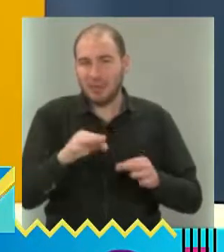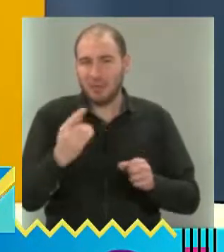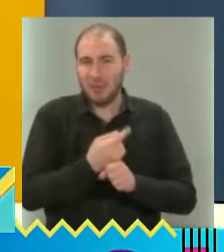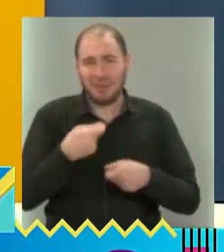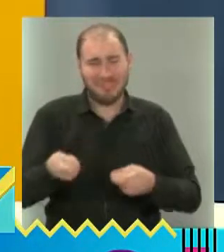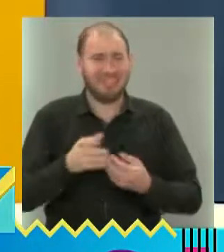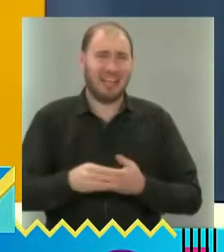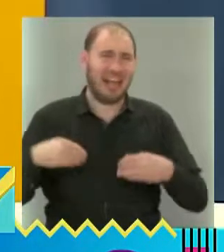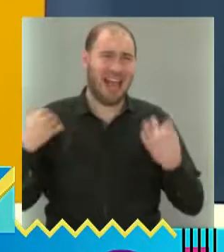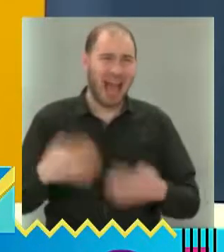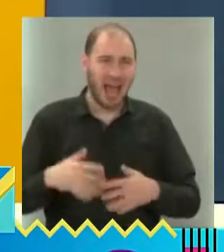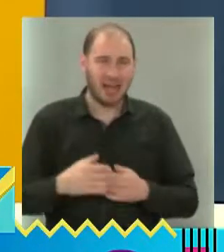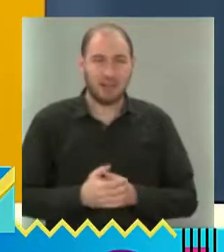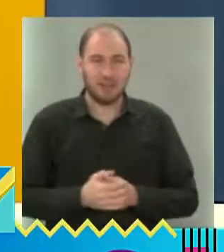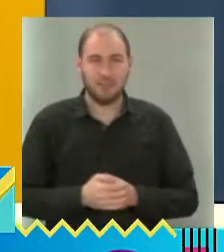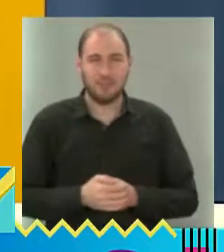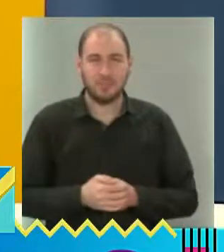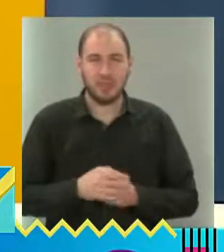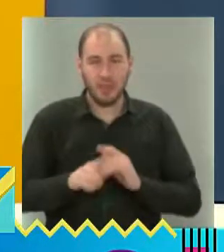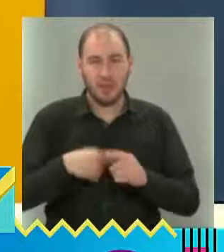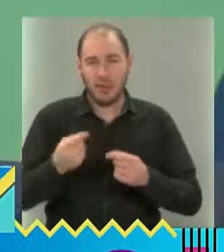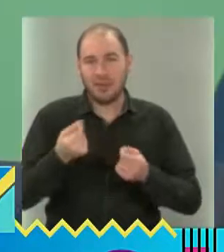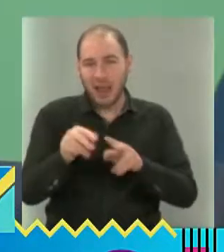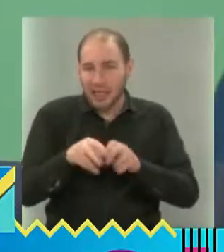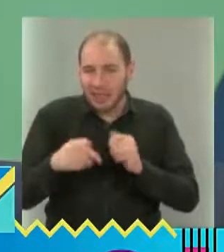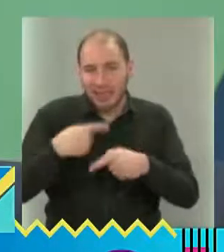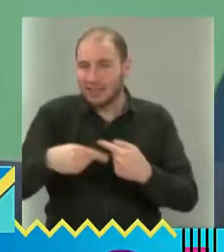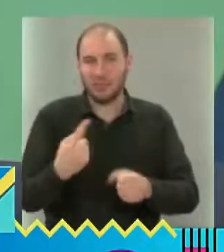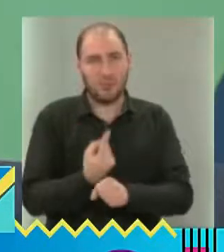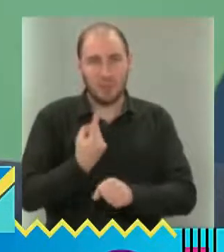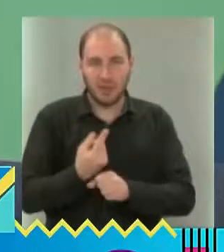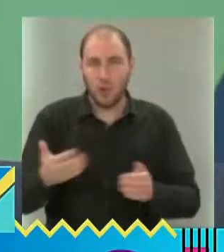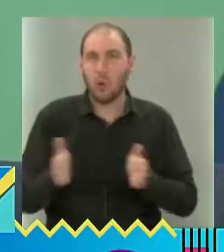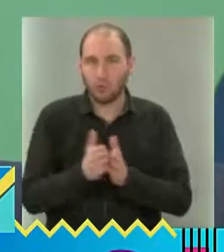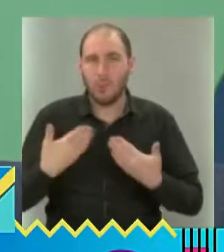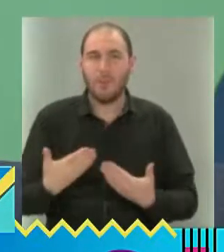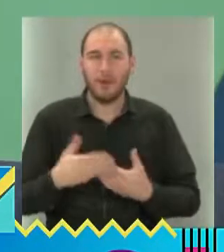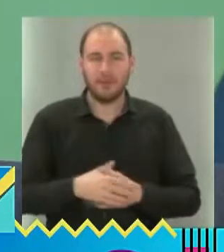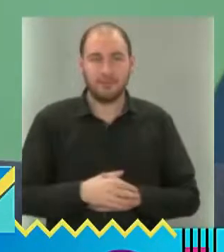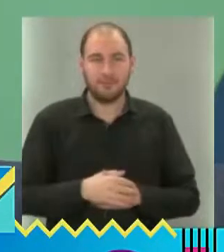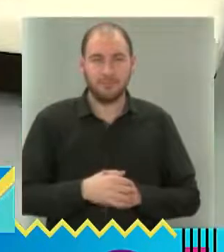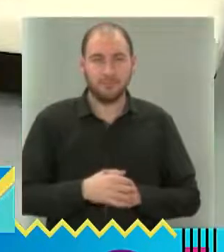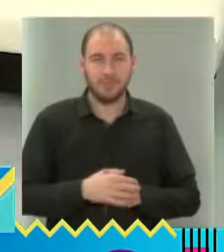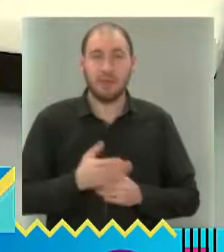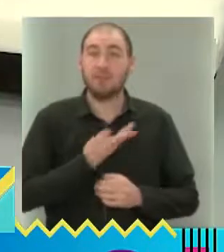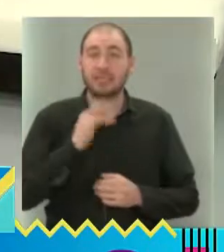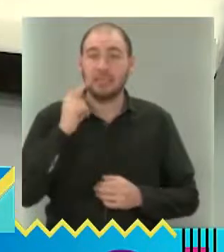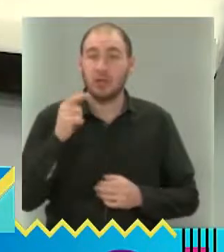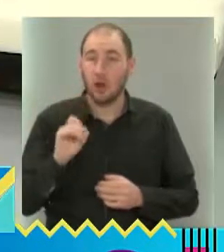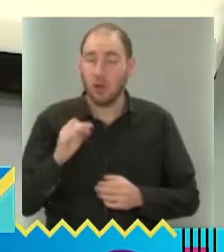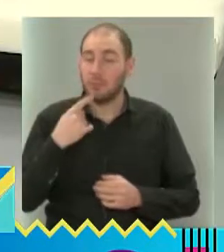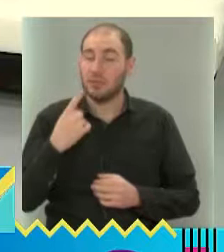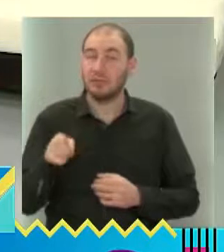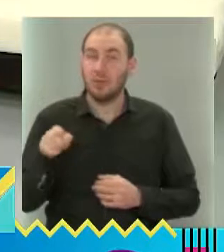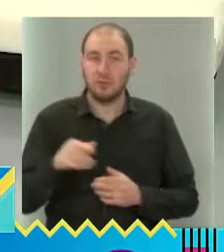muy cara que va difícilmente poder amortizar. Entonces en conjunto sí lo podemos hacer. Bien. Francisco,